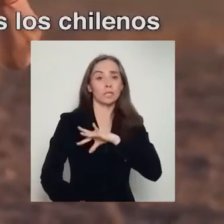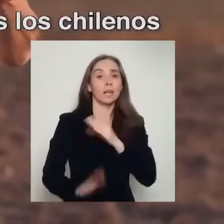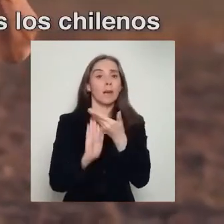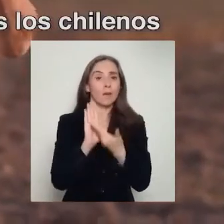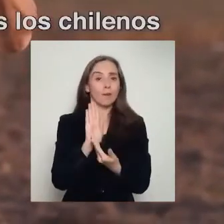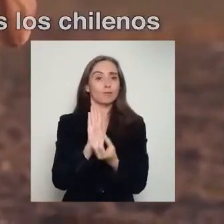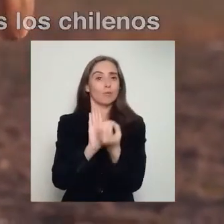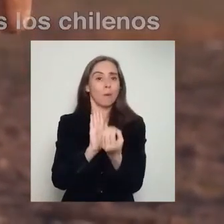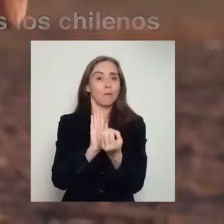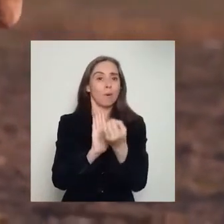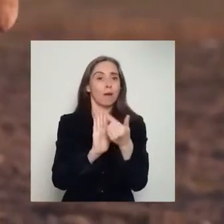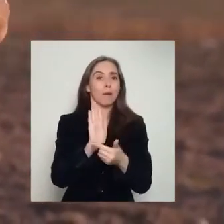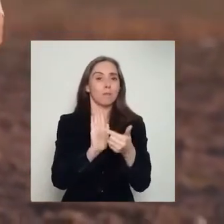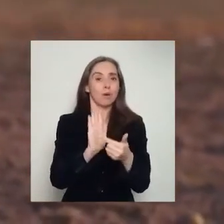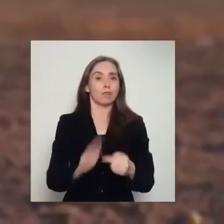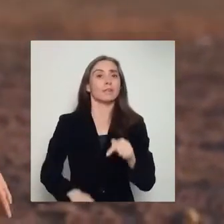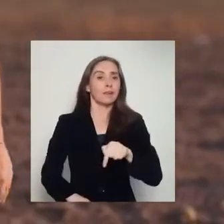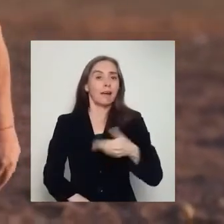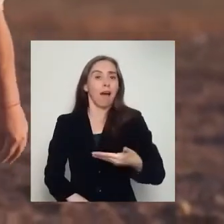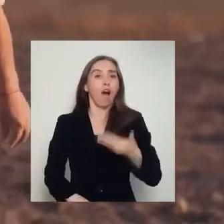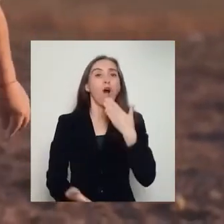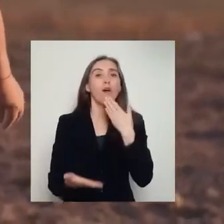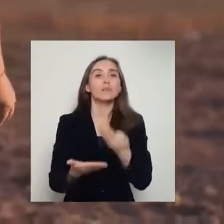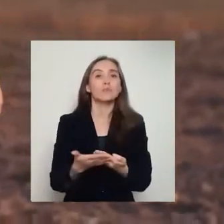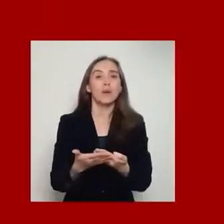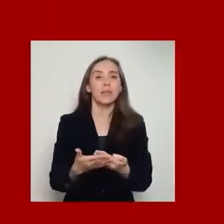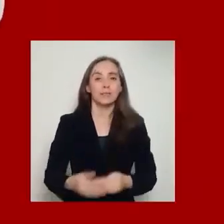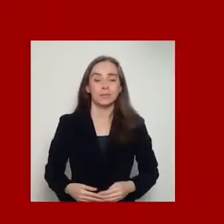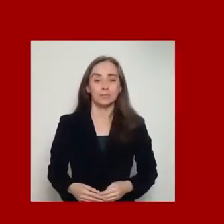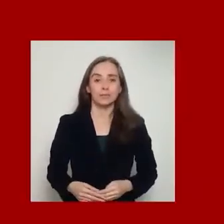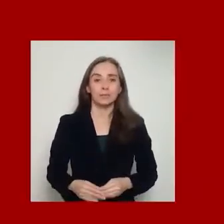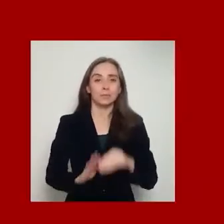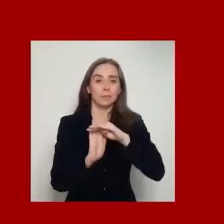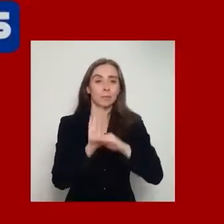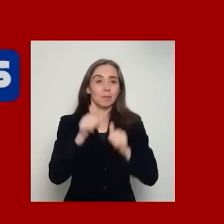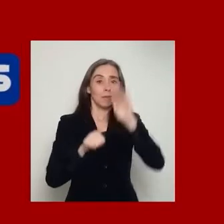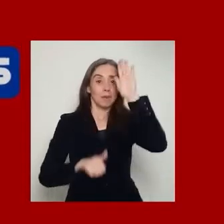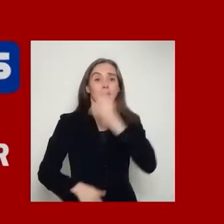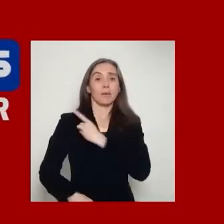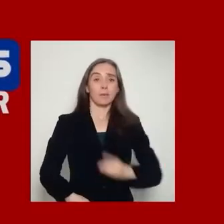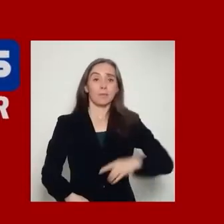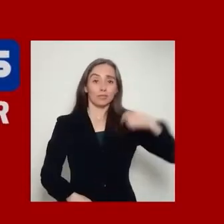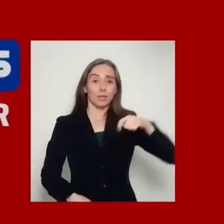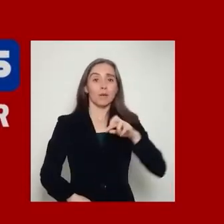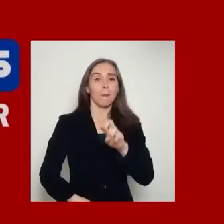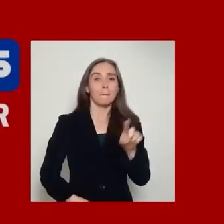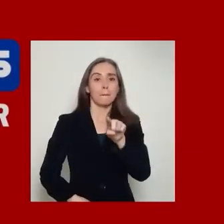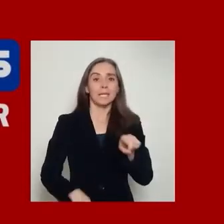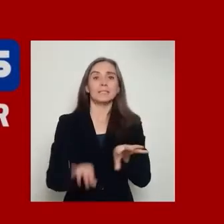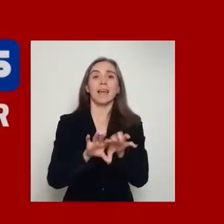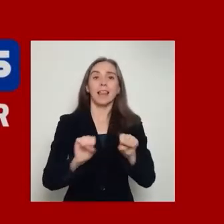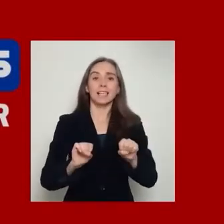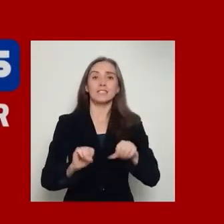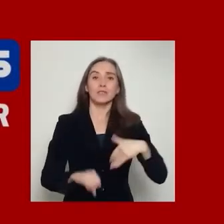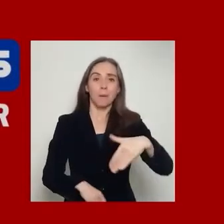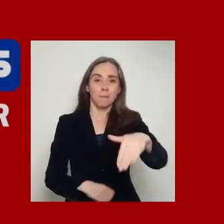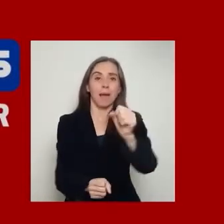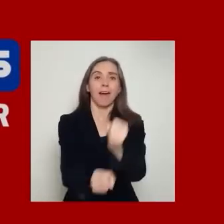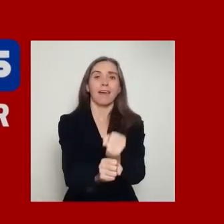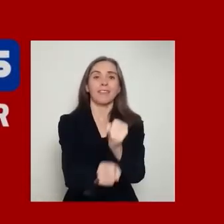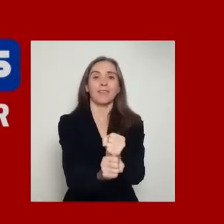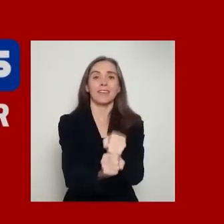y todos los chilenos es una buena política. Ahora es cuando. Lista parlamentaria